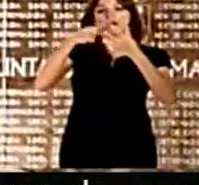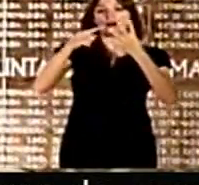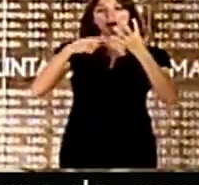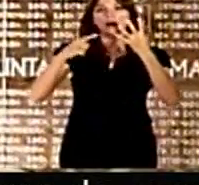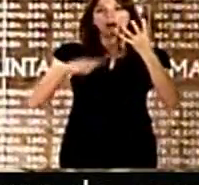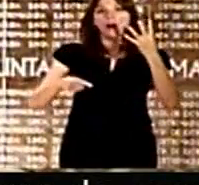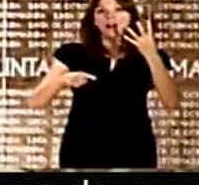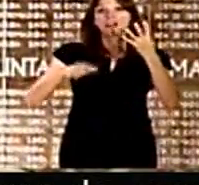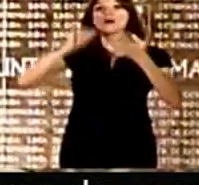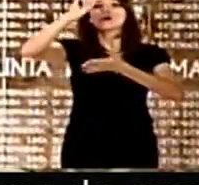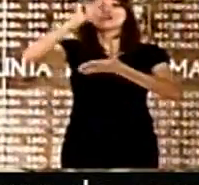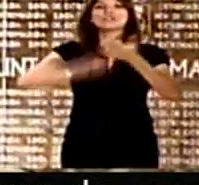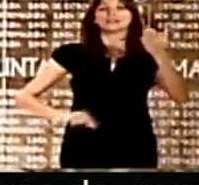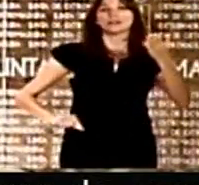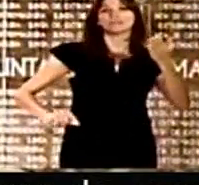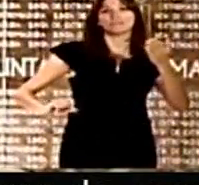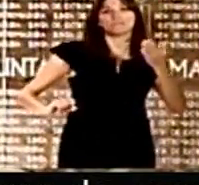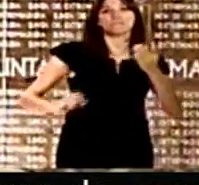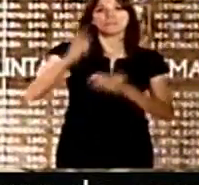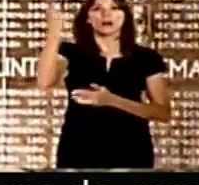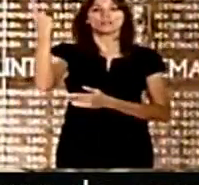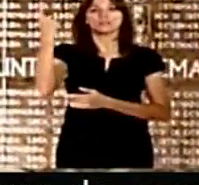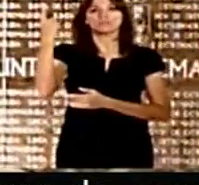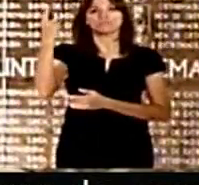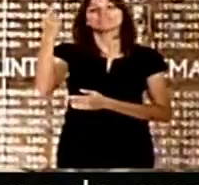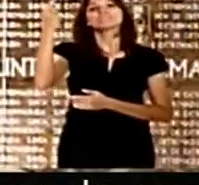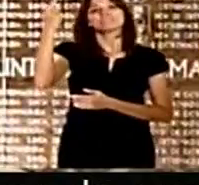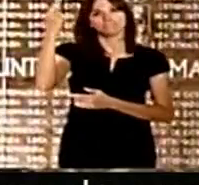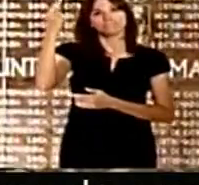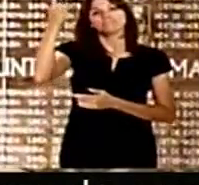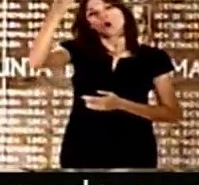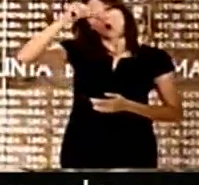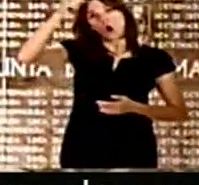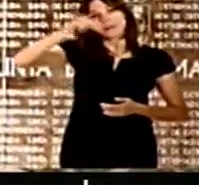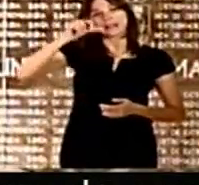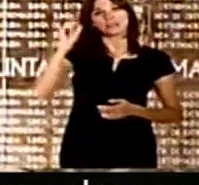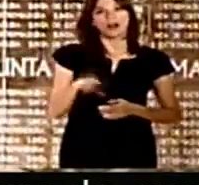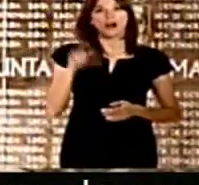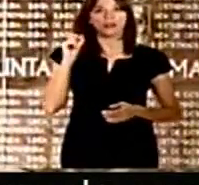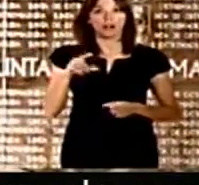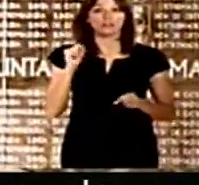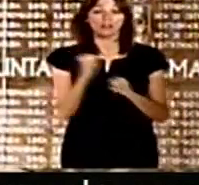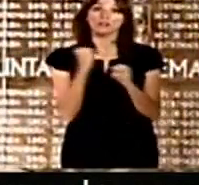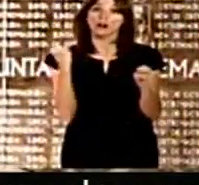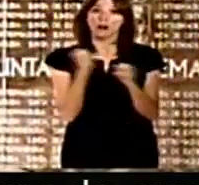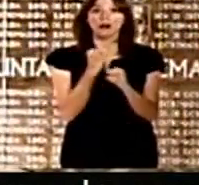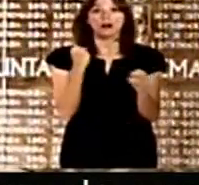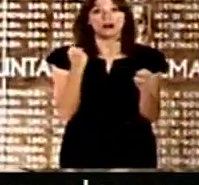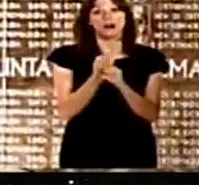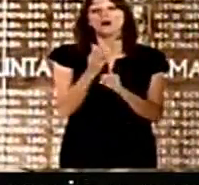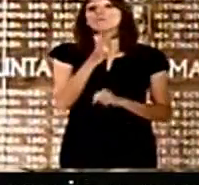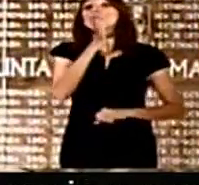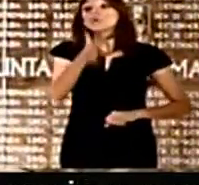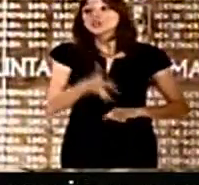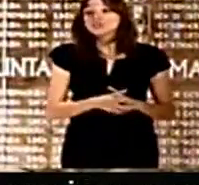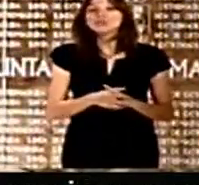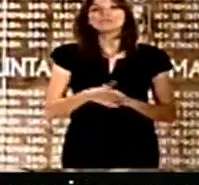hay un mayor número de mujeres que trabajan y se dedican a esas actividades y, por tanto, decimos que